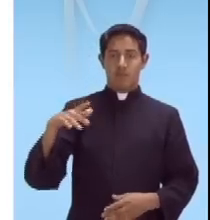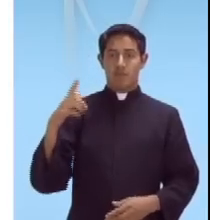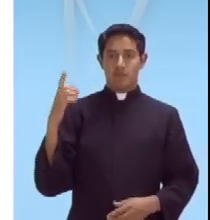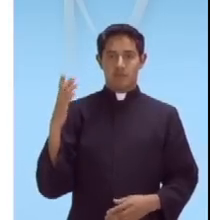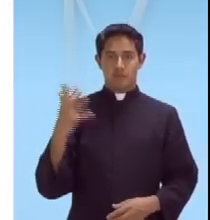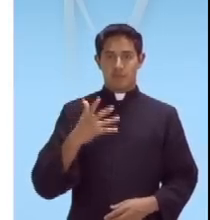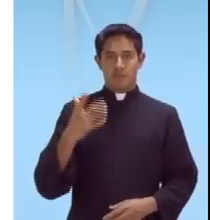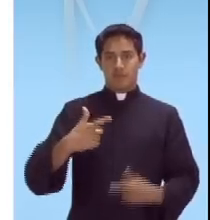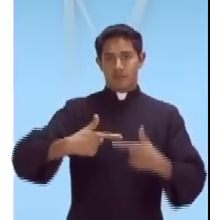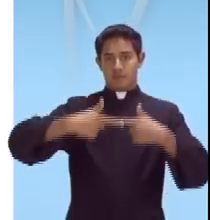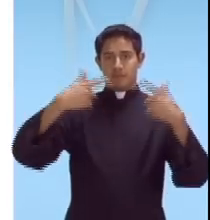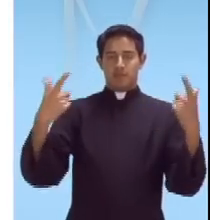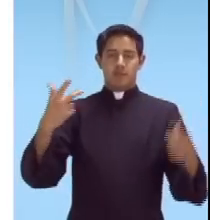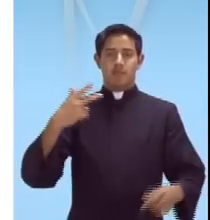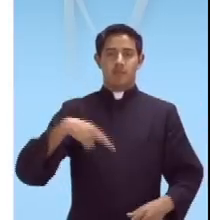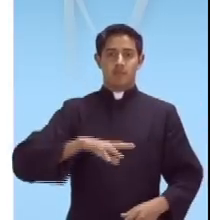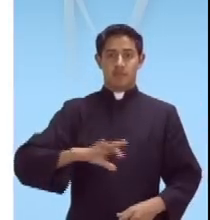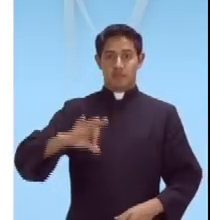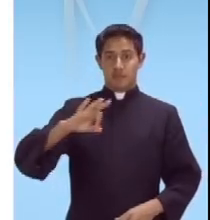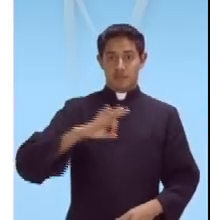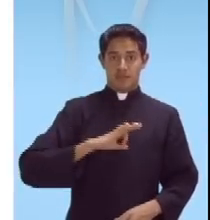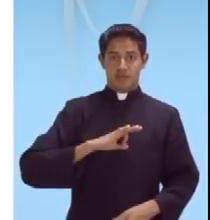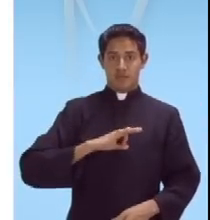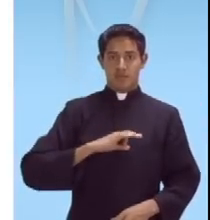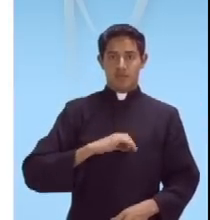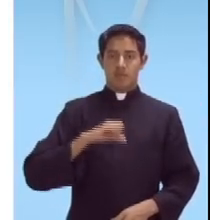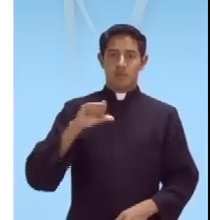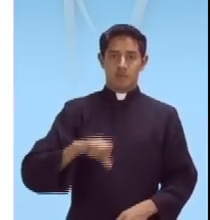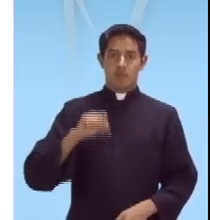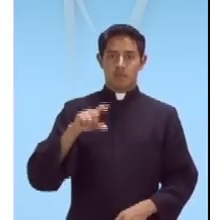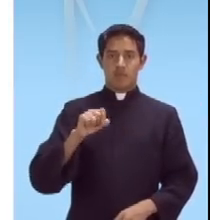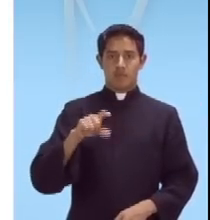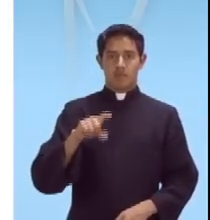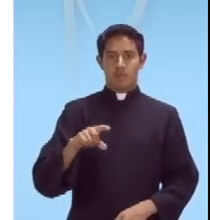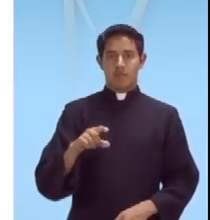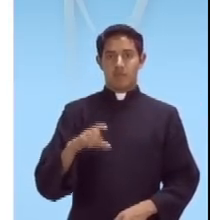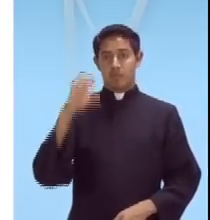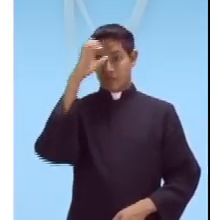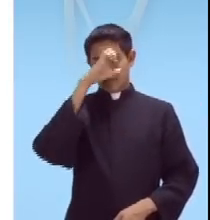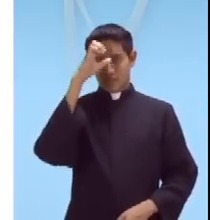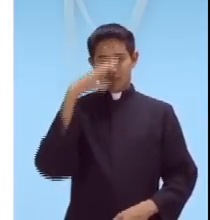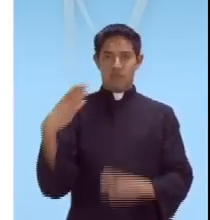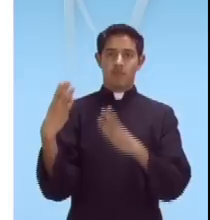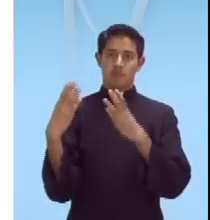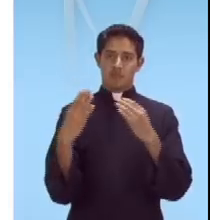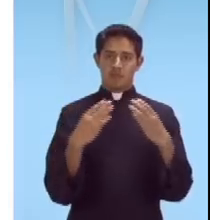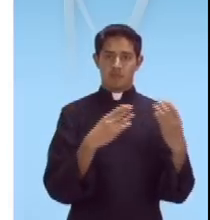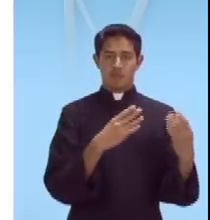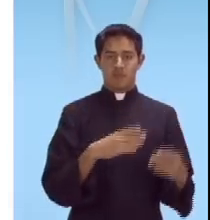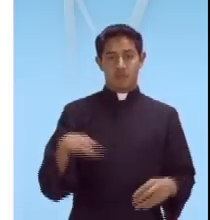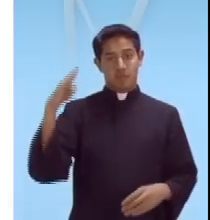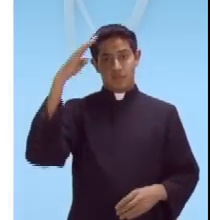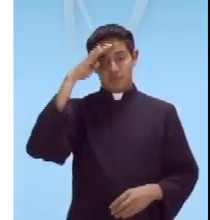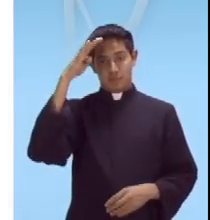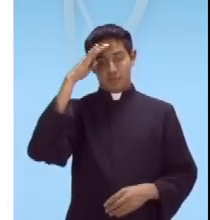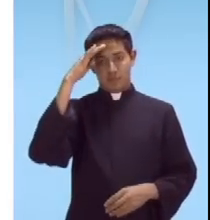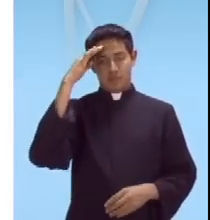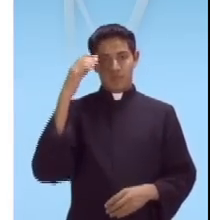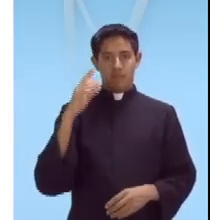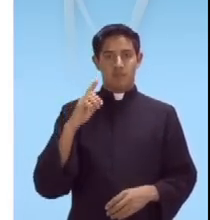importante que también el evangelista nos invita el día de hoy a reflexionar es sobre el aspecto del siervo